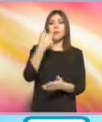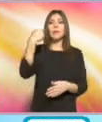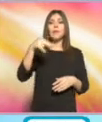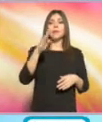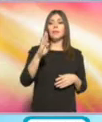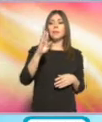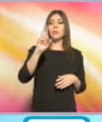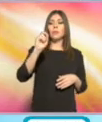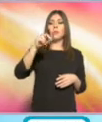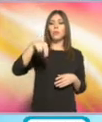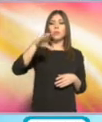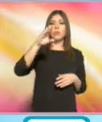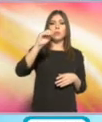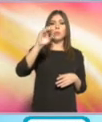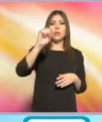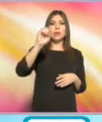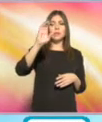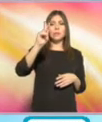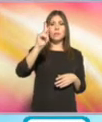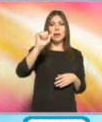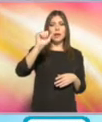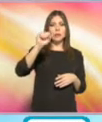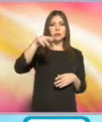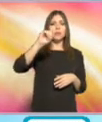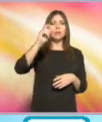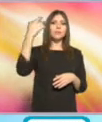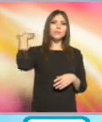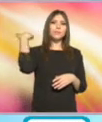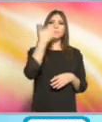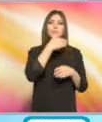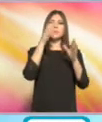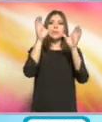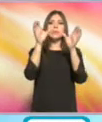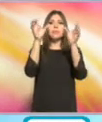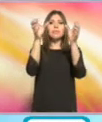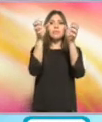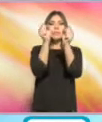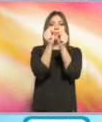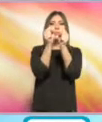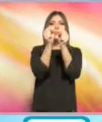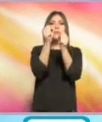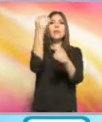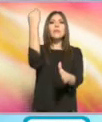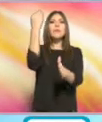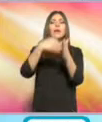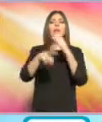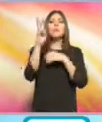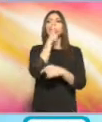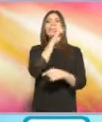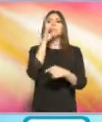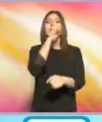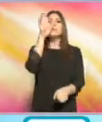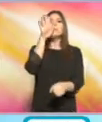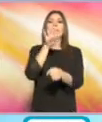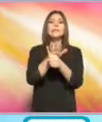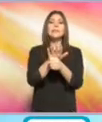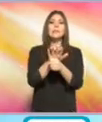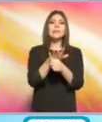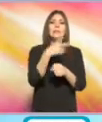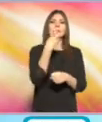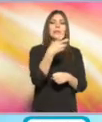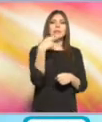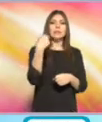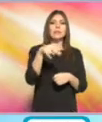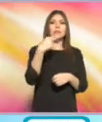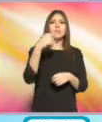el bronquio se cierra, los bronquios pequeños se cierran y da esa sensación de falta de aire y se manifiesta por unas sibilancias, le